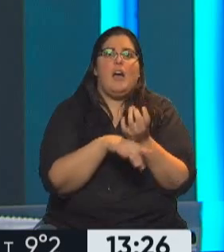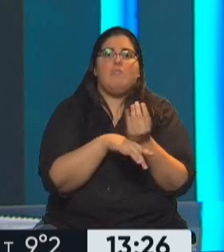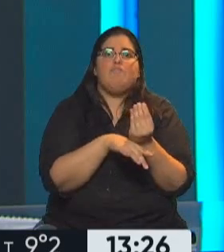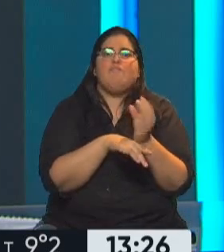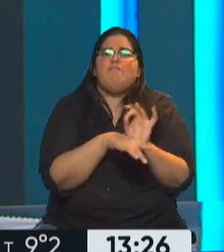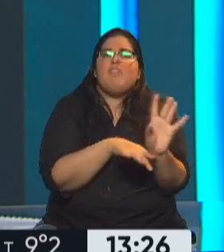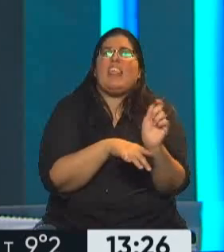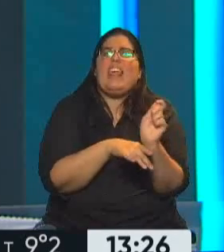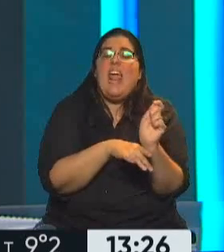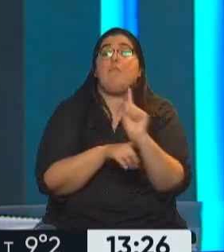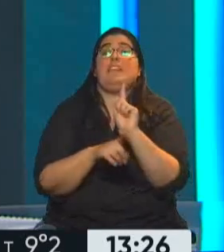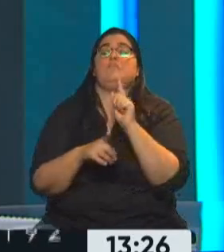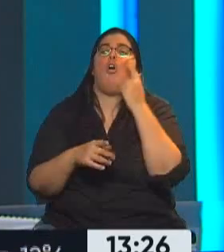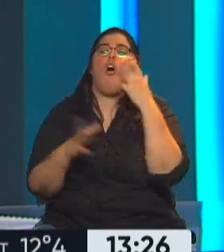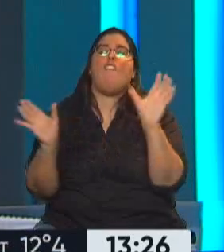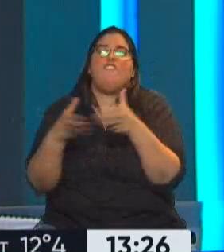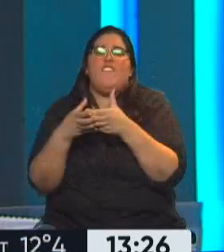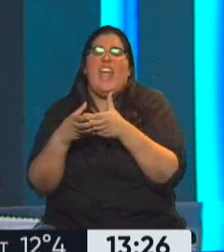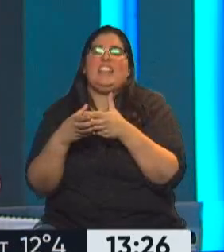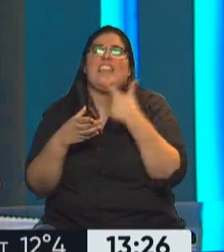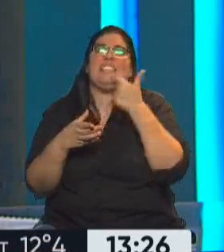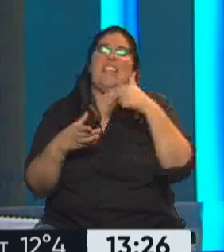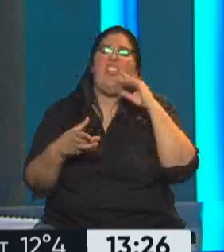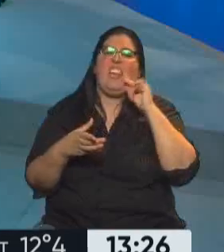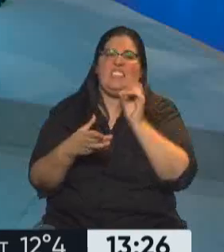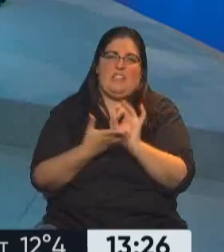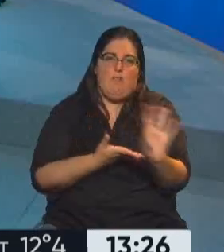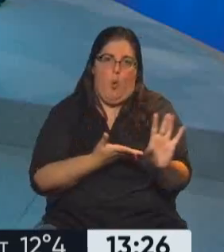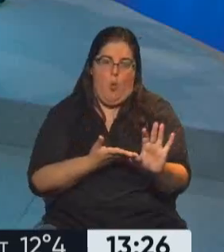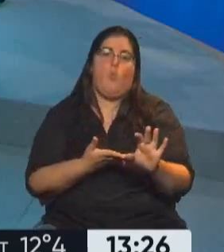Nacional. Me parece que todavía no salimos de esa misma disputa histórica, ¿no? Vamos